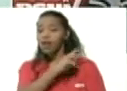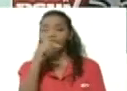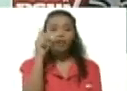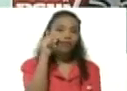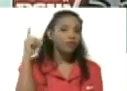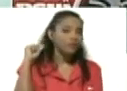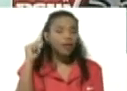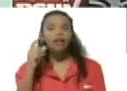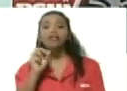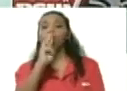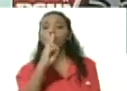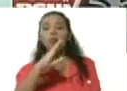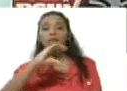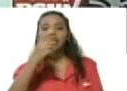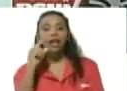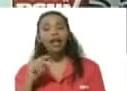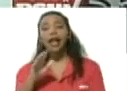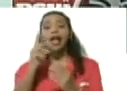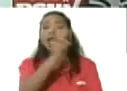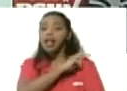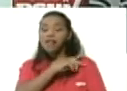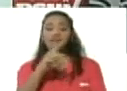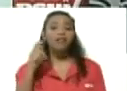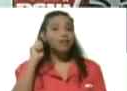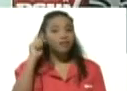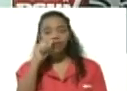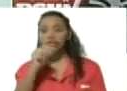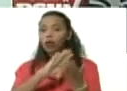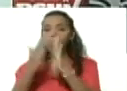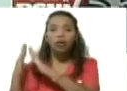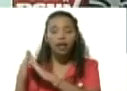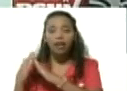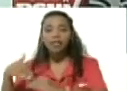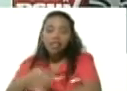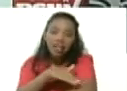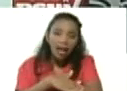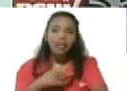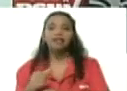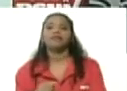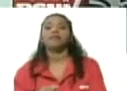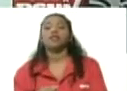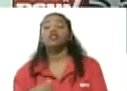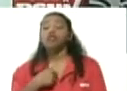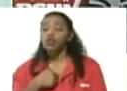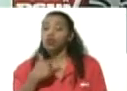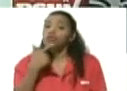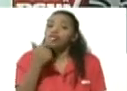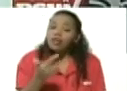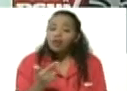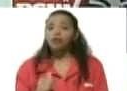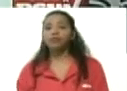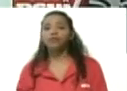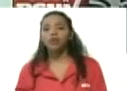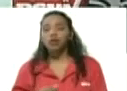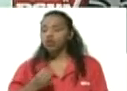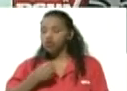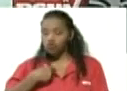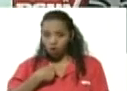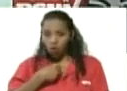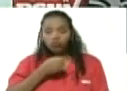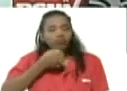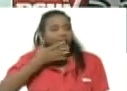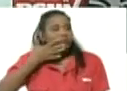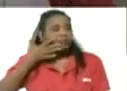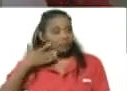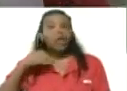VCH, jefas de comunidades, jefes de comunidades y de calles. Y yo debo decir con mucho orgullo,